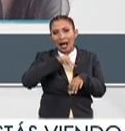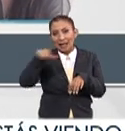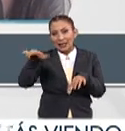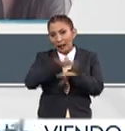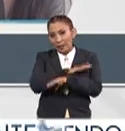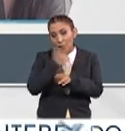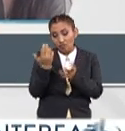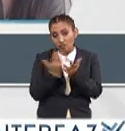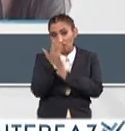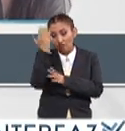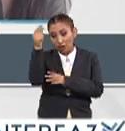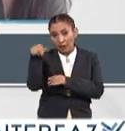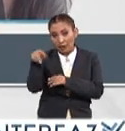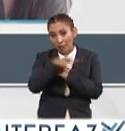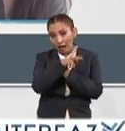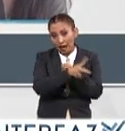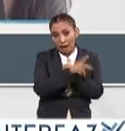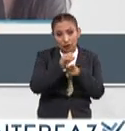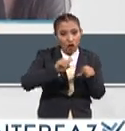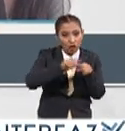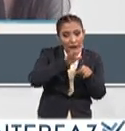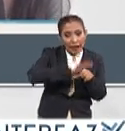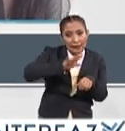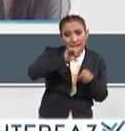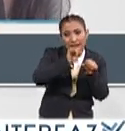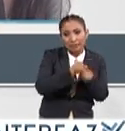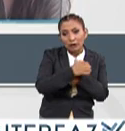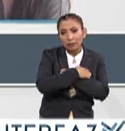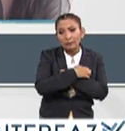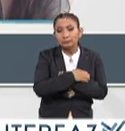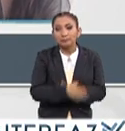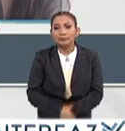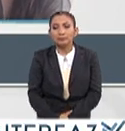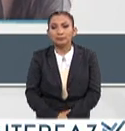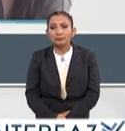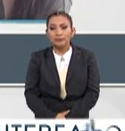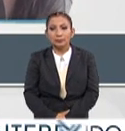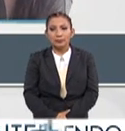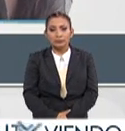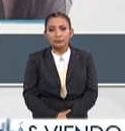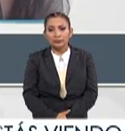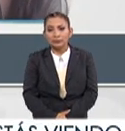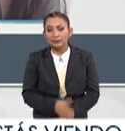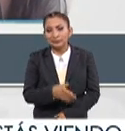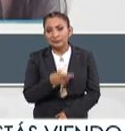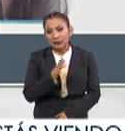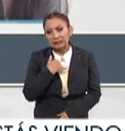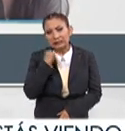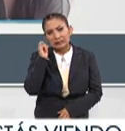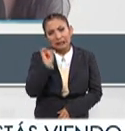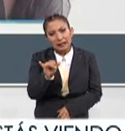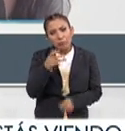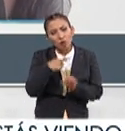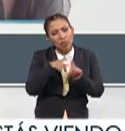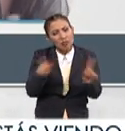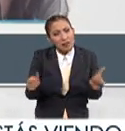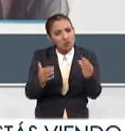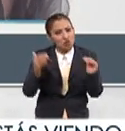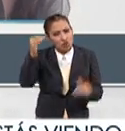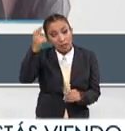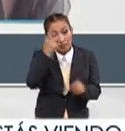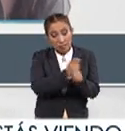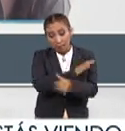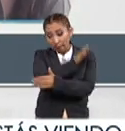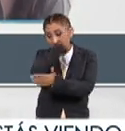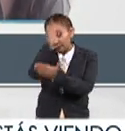este cambio tan radical de país, de sociedad y de sistema educativo. Pues de hecho sí fue como mucha diferencia, desde el